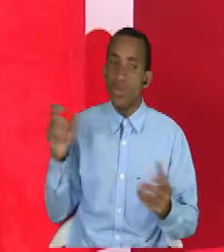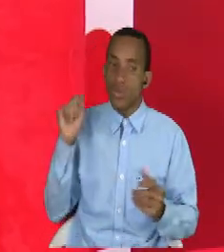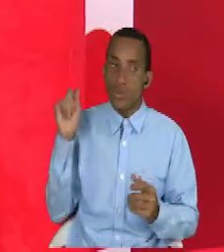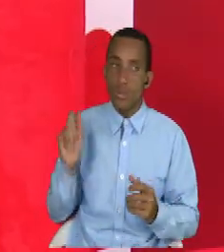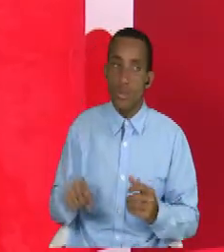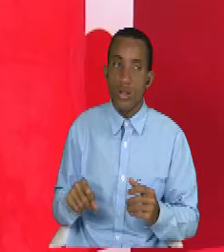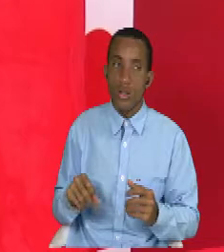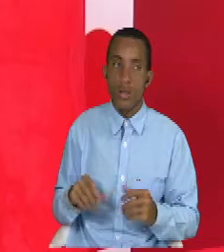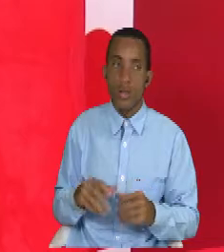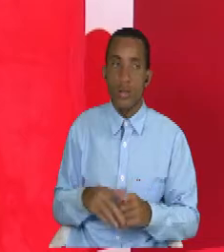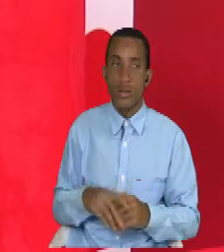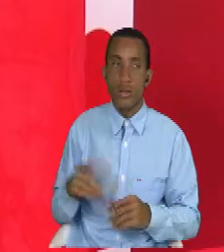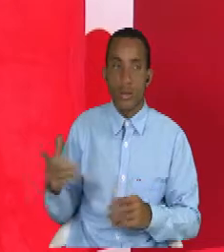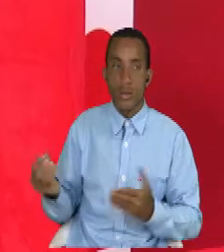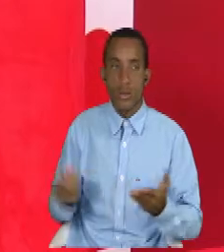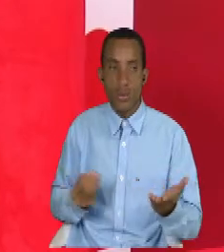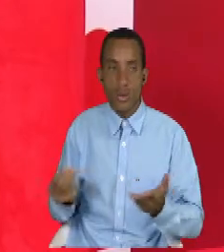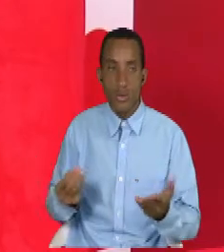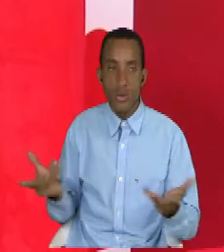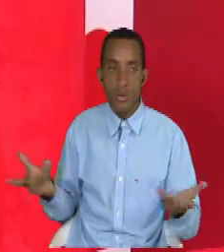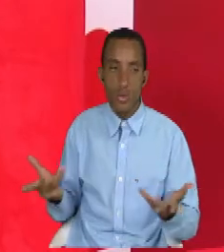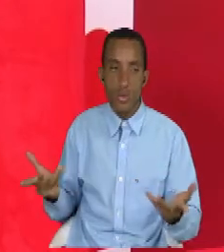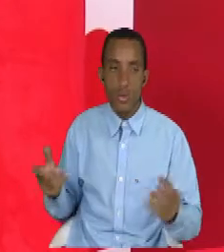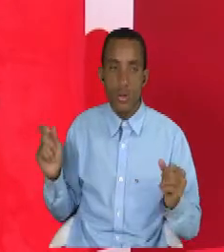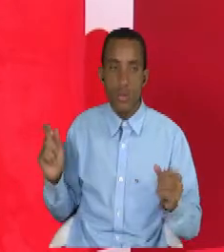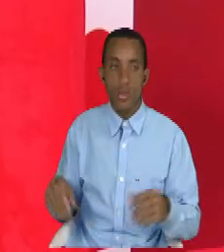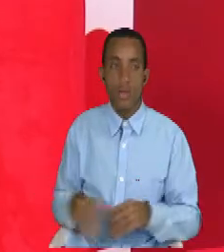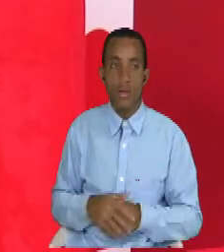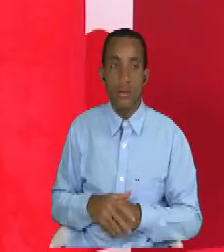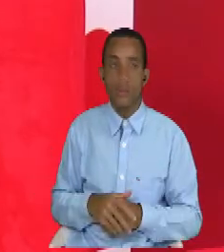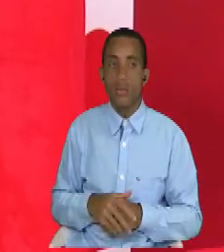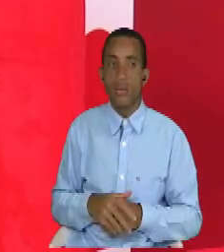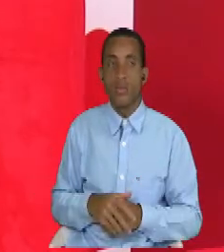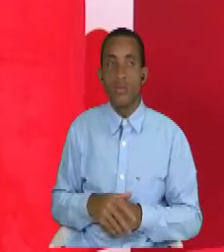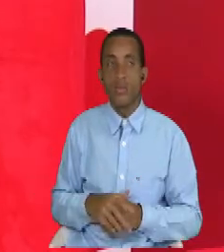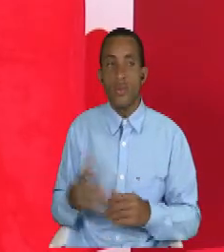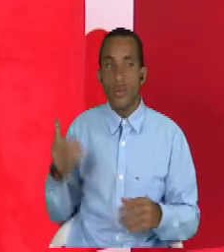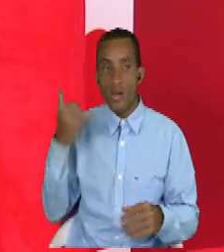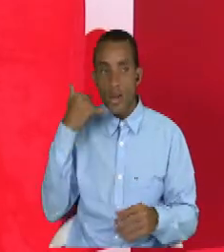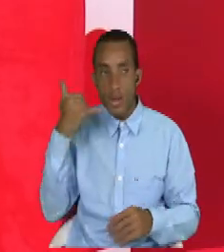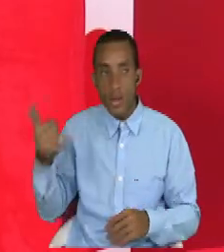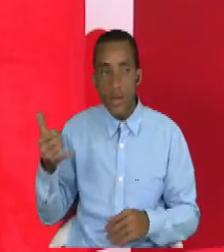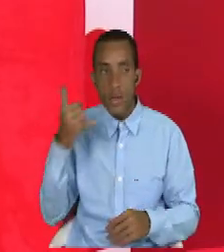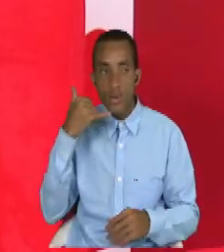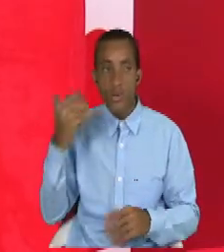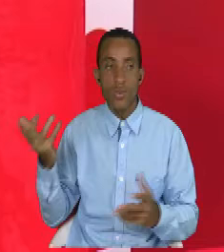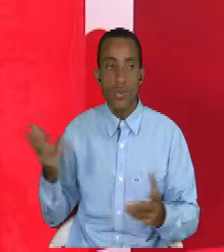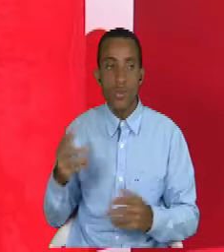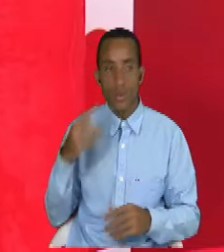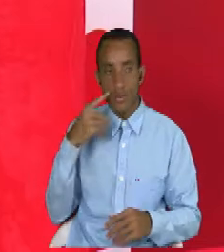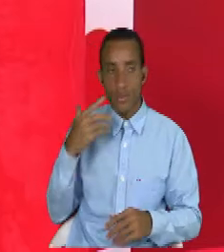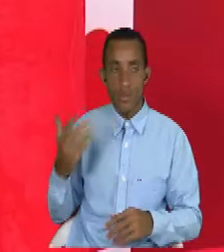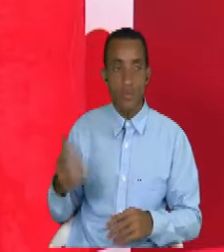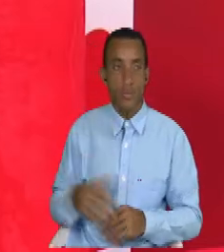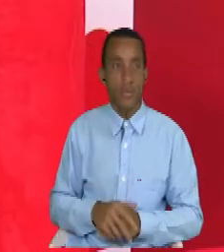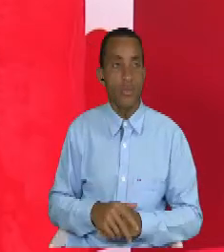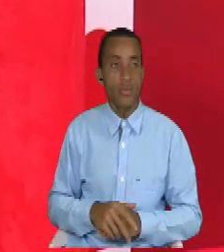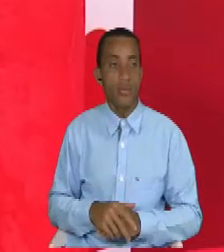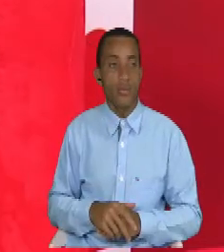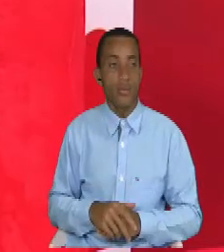los servicios de ustedes o sea donde los podemos seguir donde lo podemos llamar si queremos adquirir uno de estos maravillosos productos